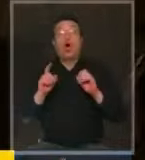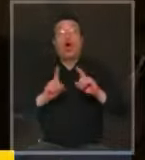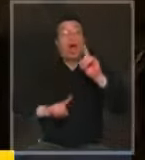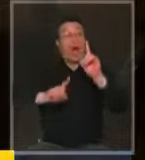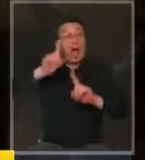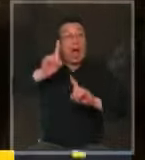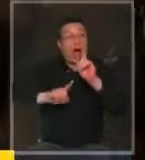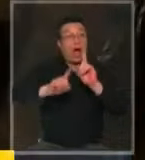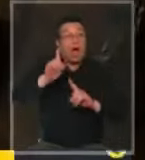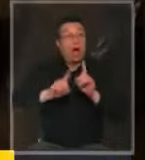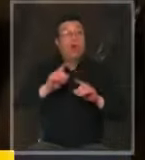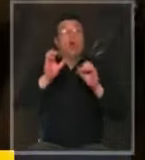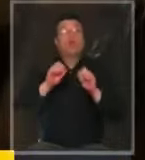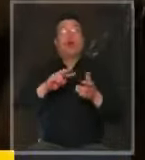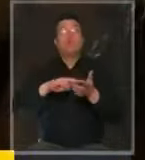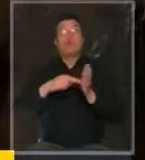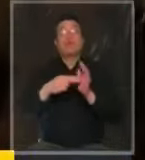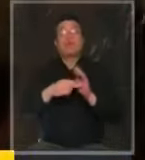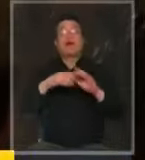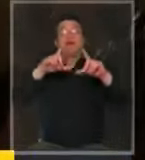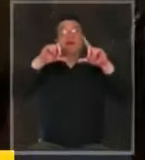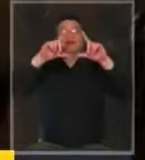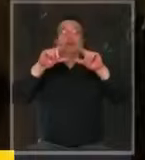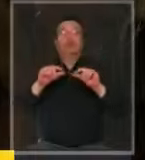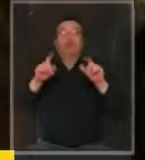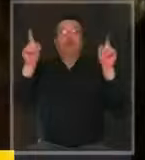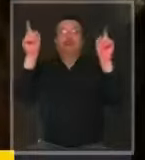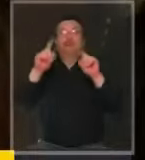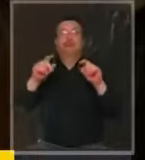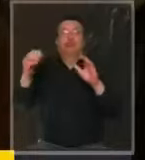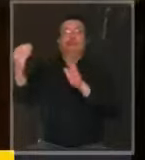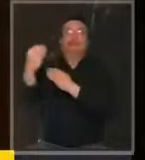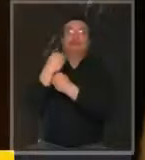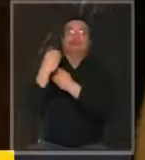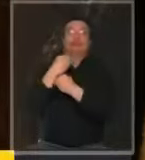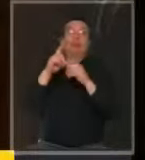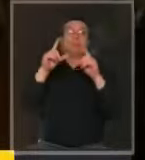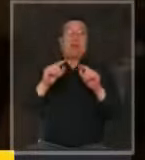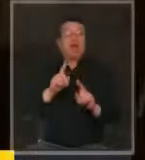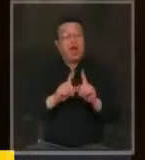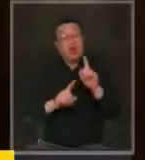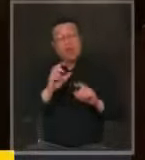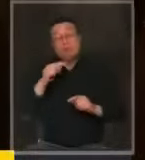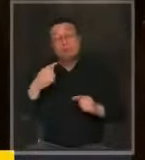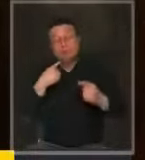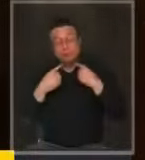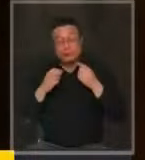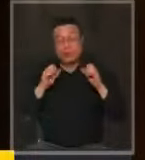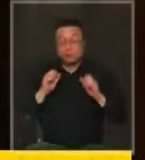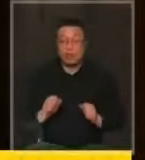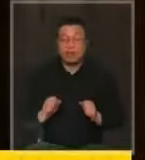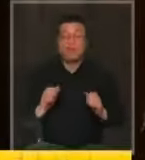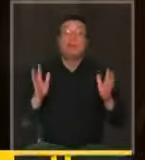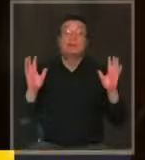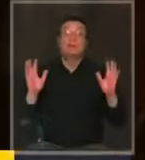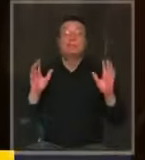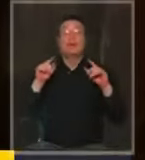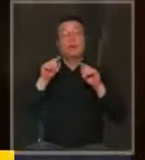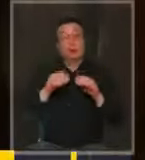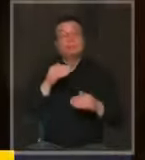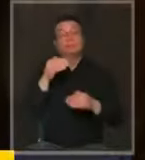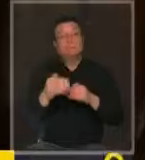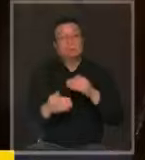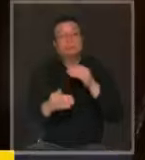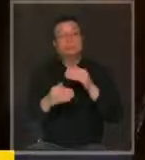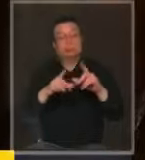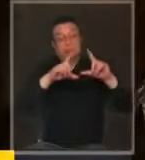que tengan algún problema en baja tensión específico en alguna casa. Eso es, a medida que vamos bajando